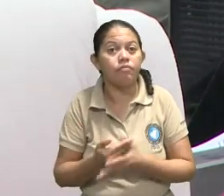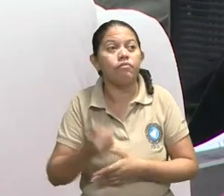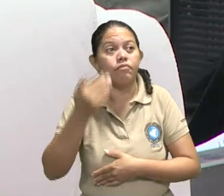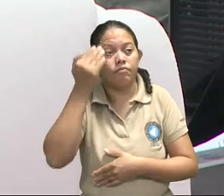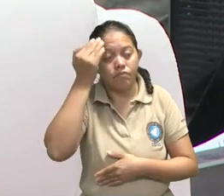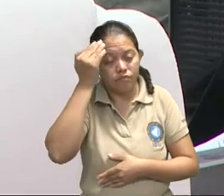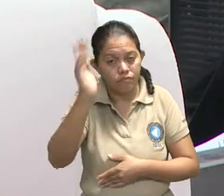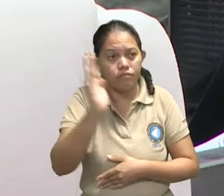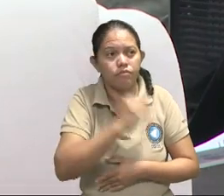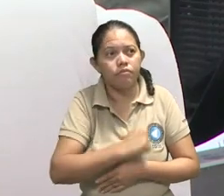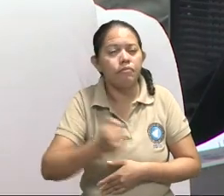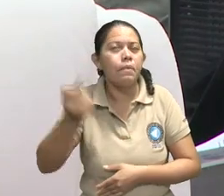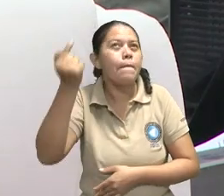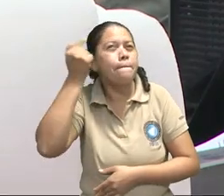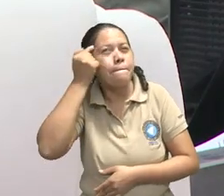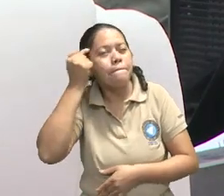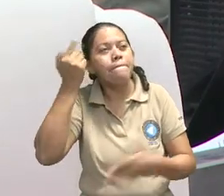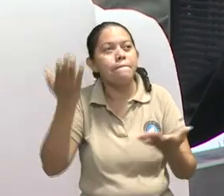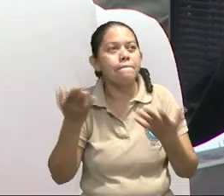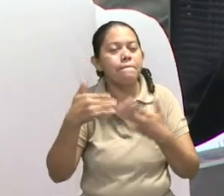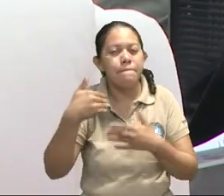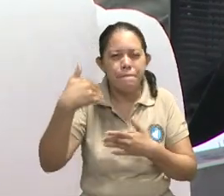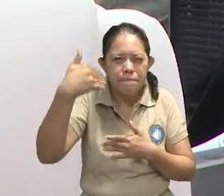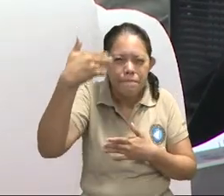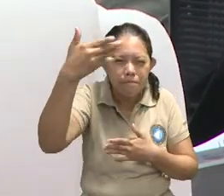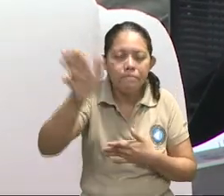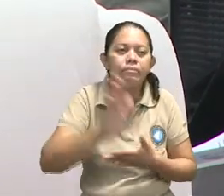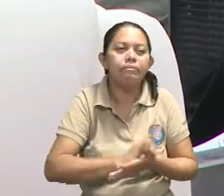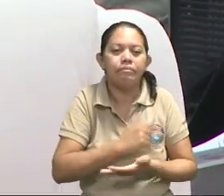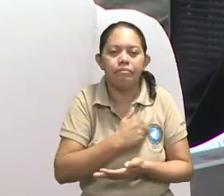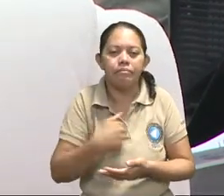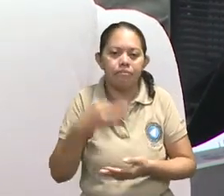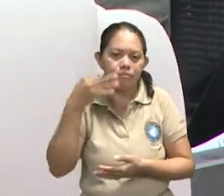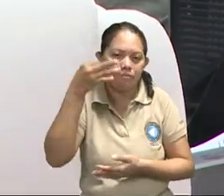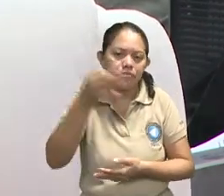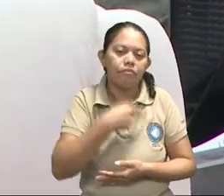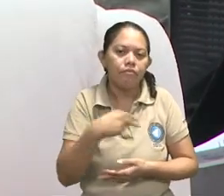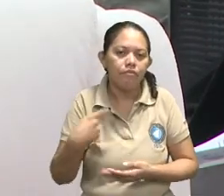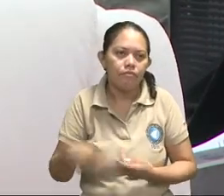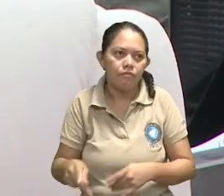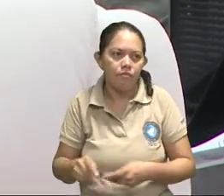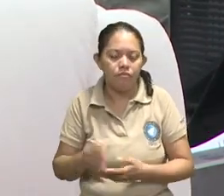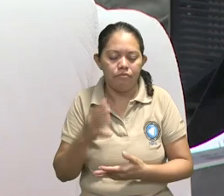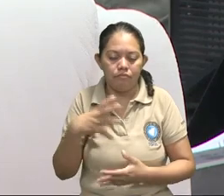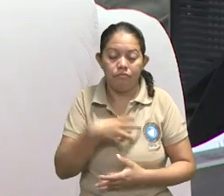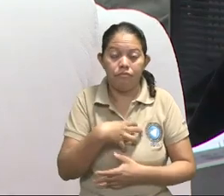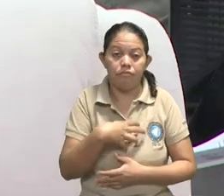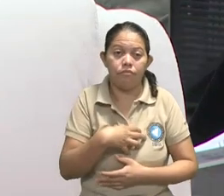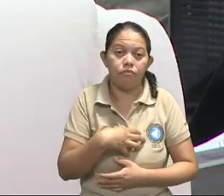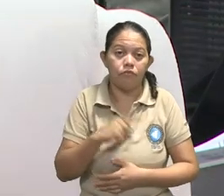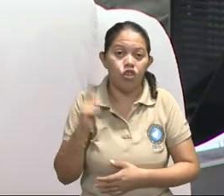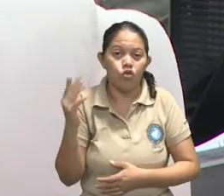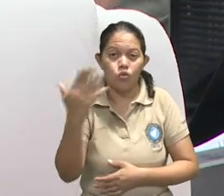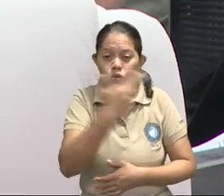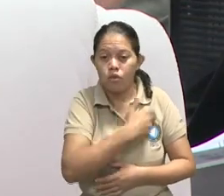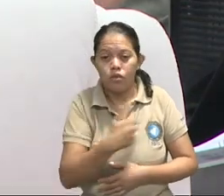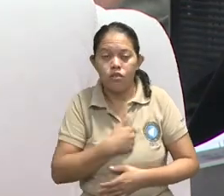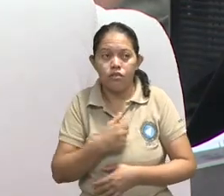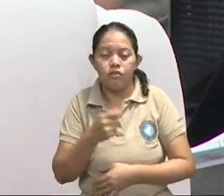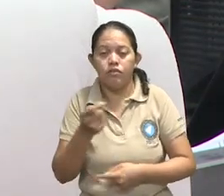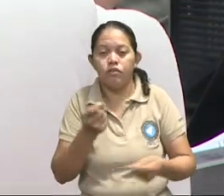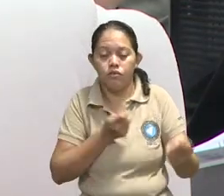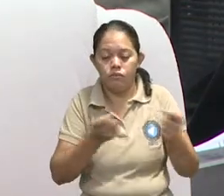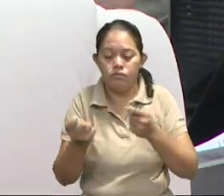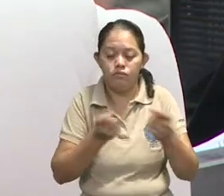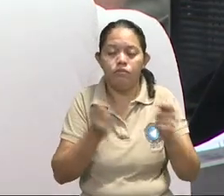ojalá, y creo yo, de que más adelante, en posteriores reformas, la deberían tener todos los entes